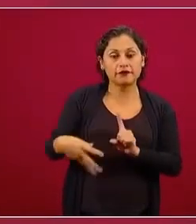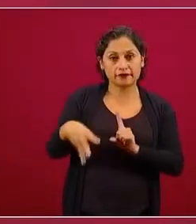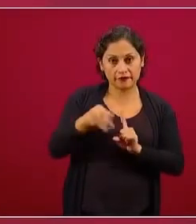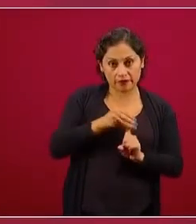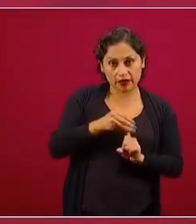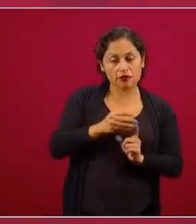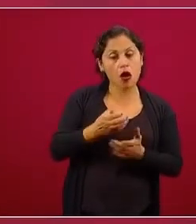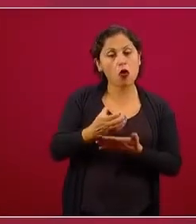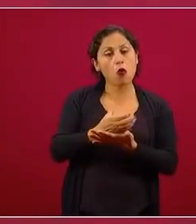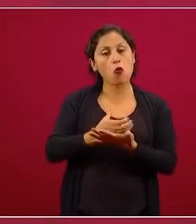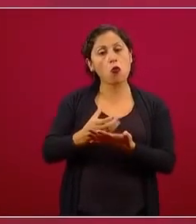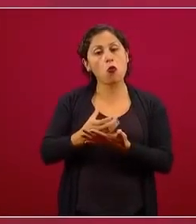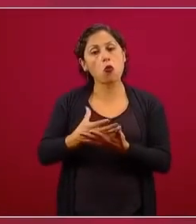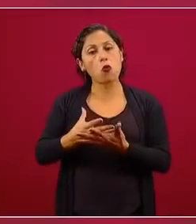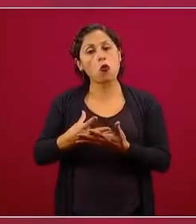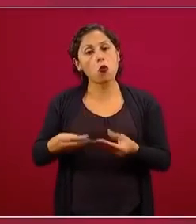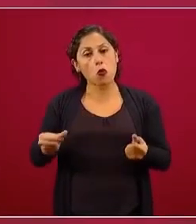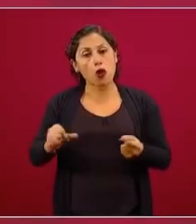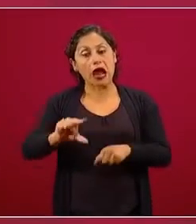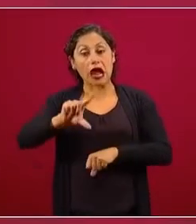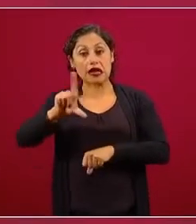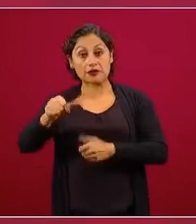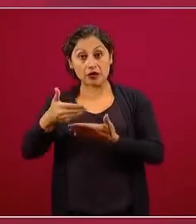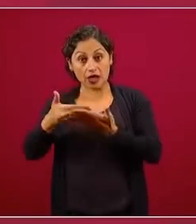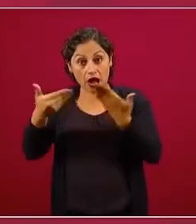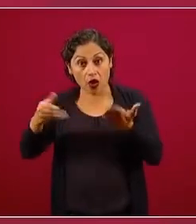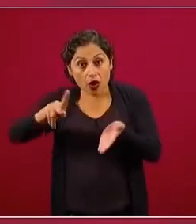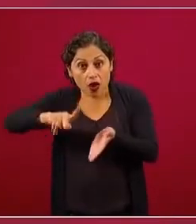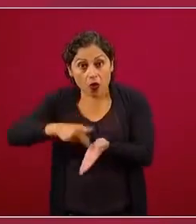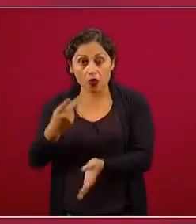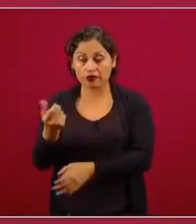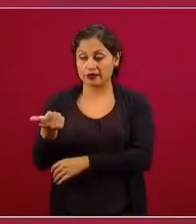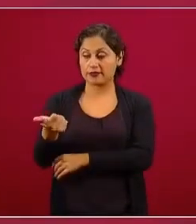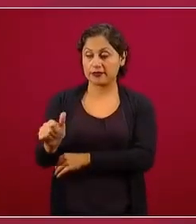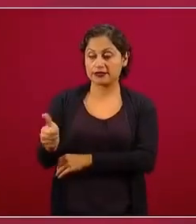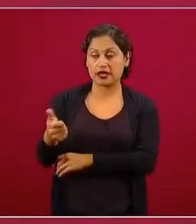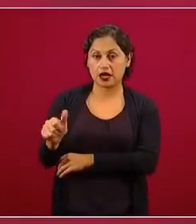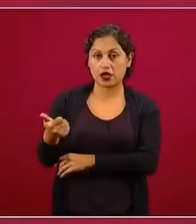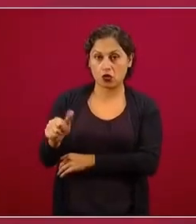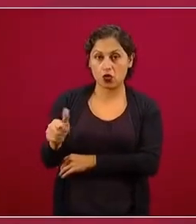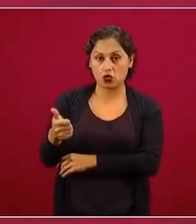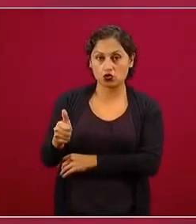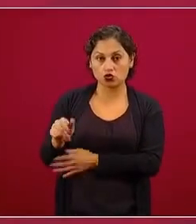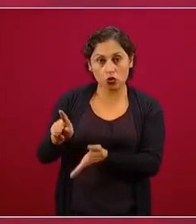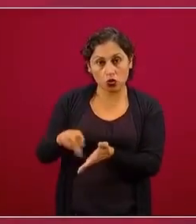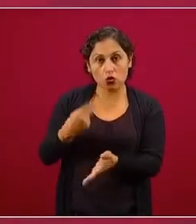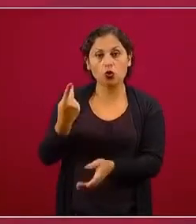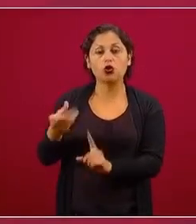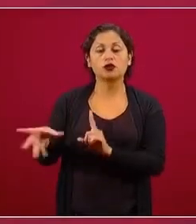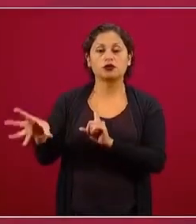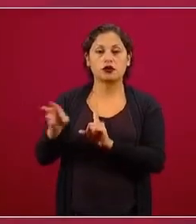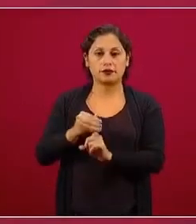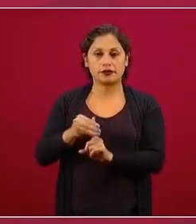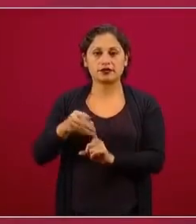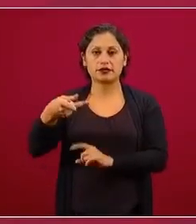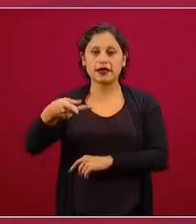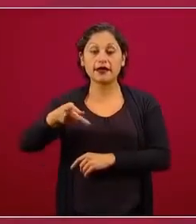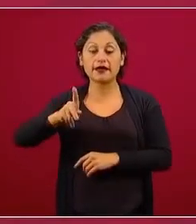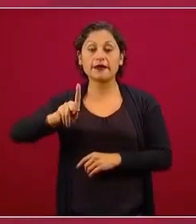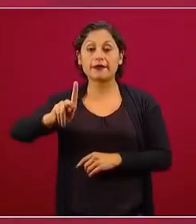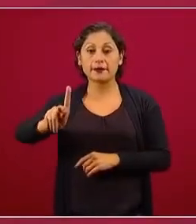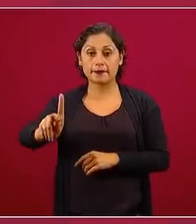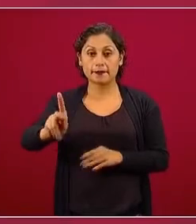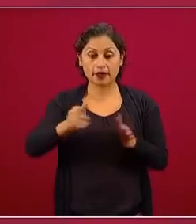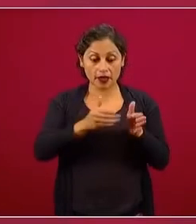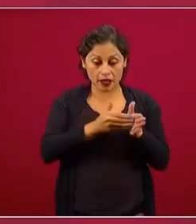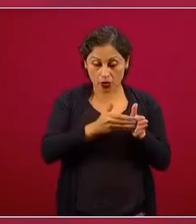a contagiarse ahora en el mes de agosto. Sin embargo, el artículo y hasta el momento del corte y el seguimiento que tenían, esta